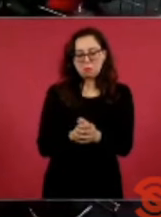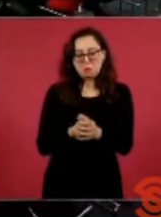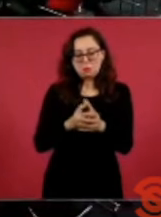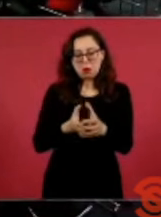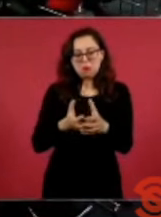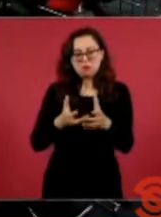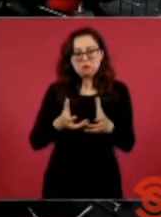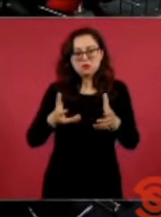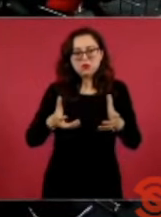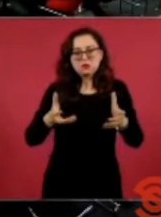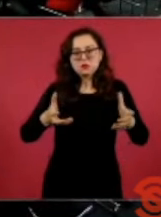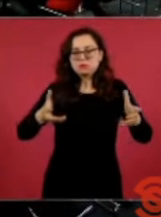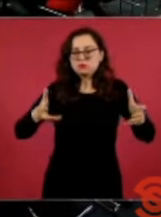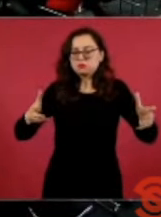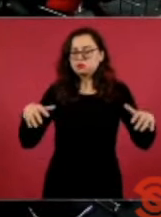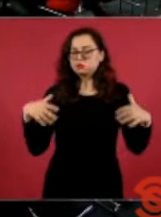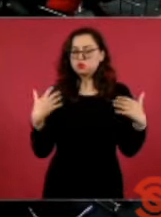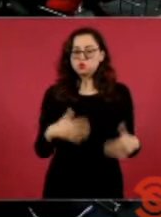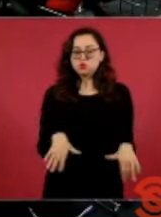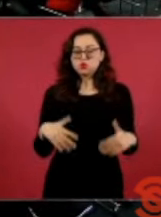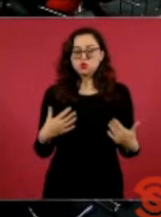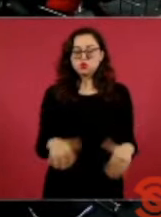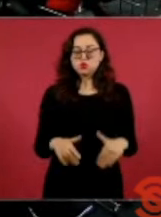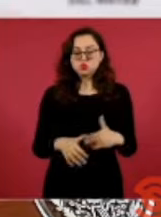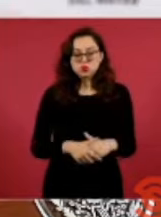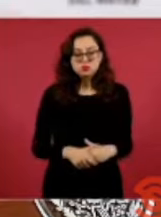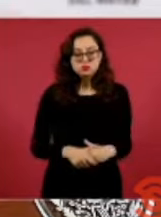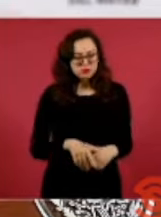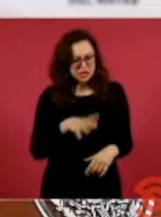A lo mejor tienen ahí la…